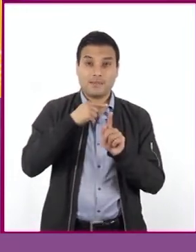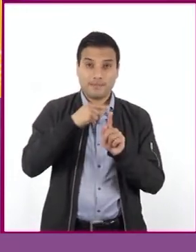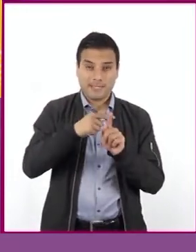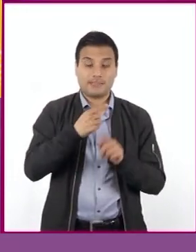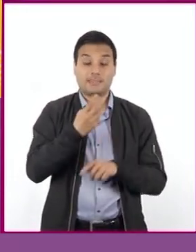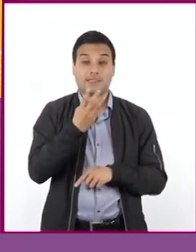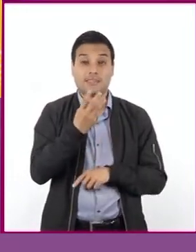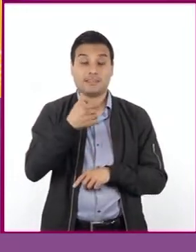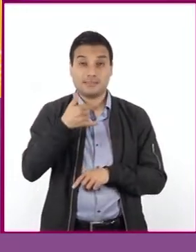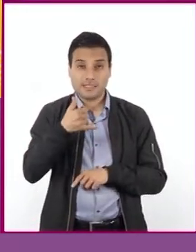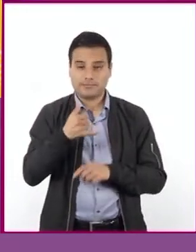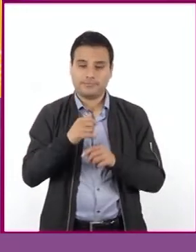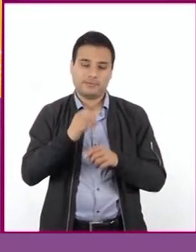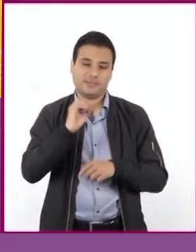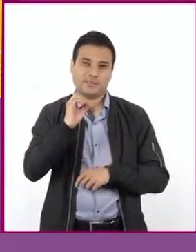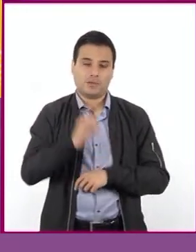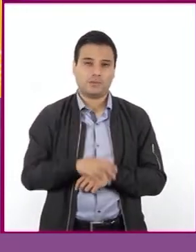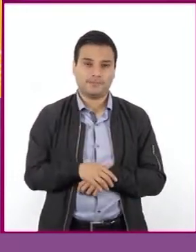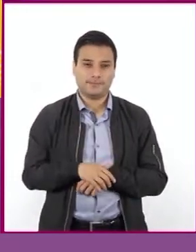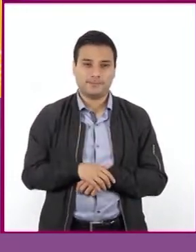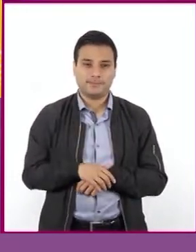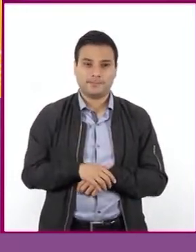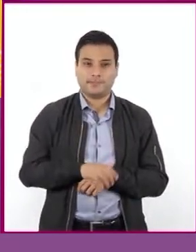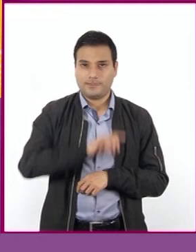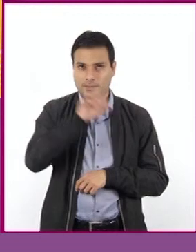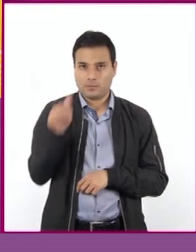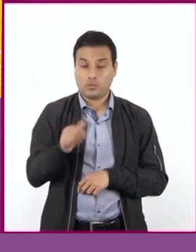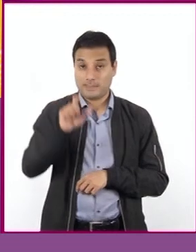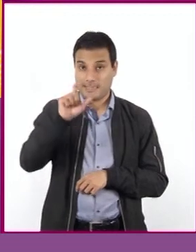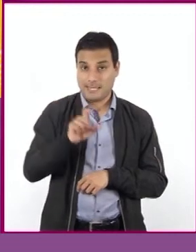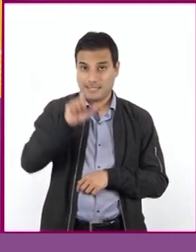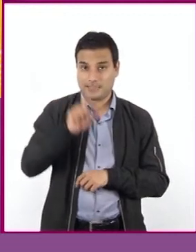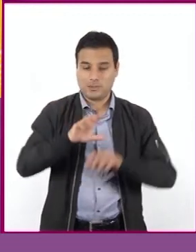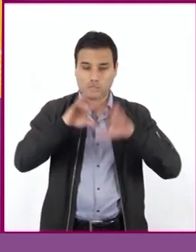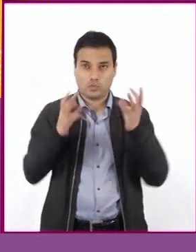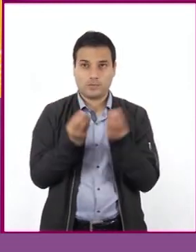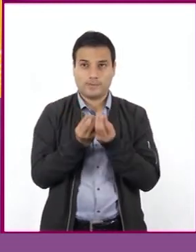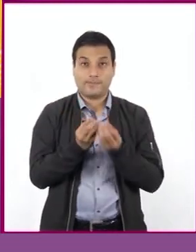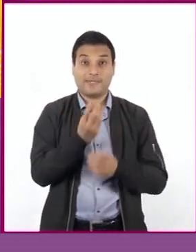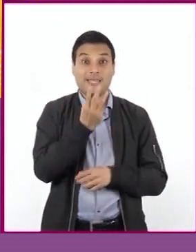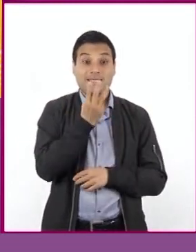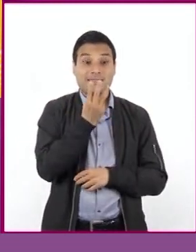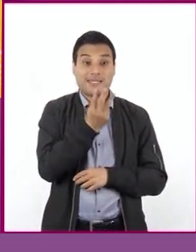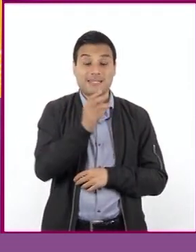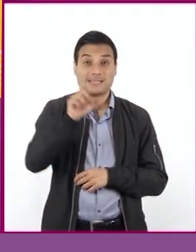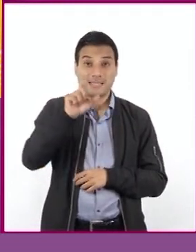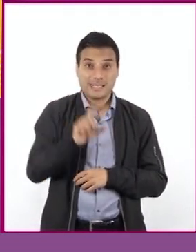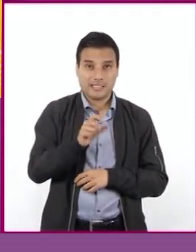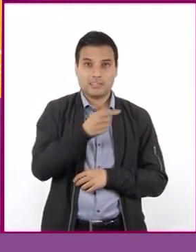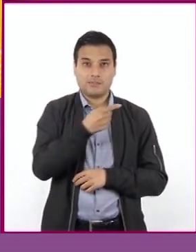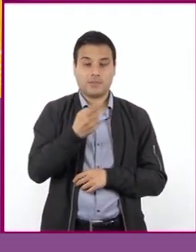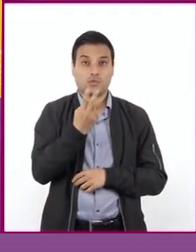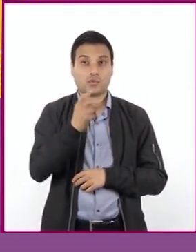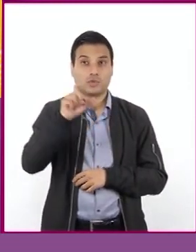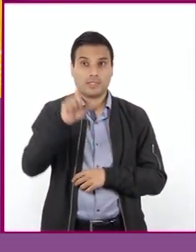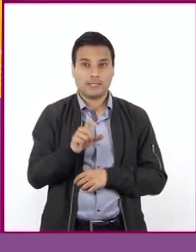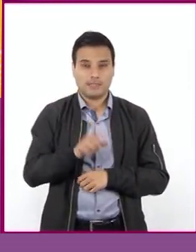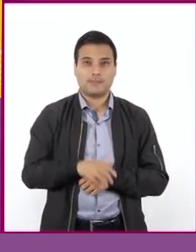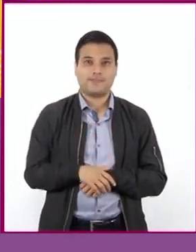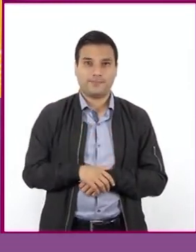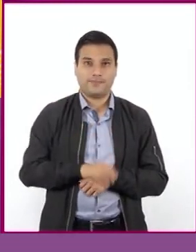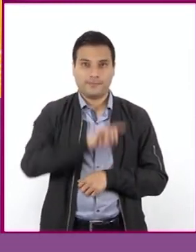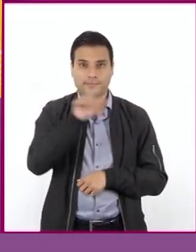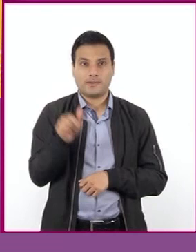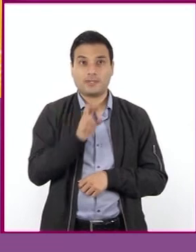los términos semejantes con la incógnita x. 3x menos 2x obteniendo